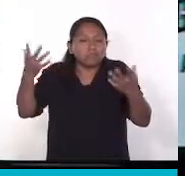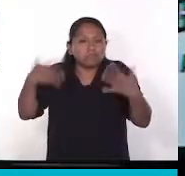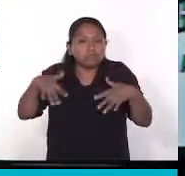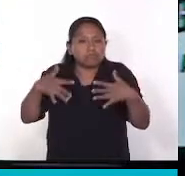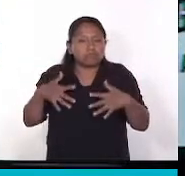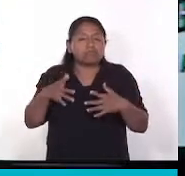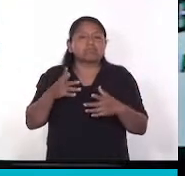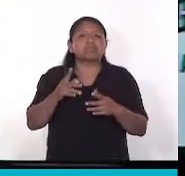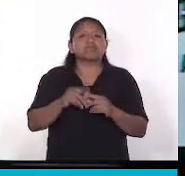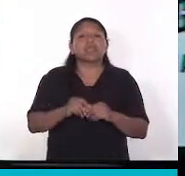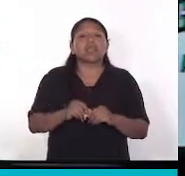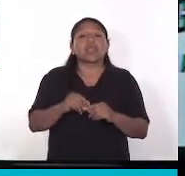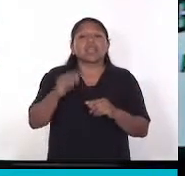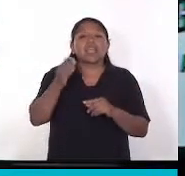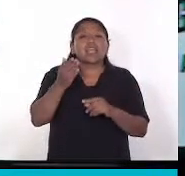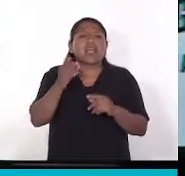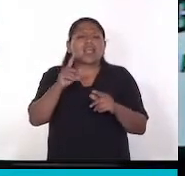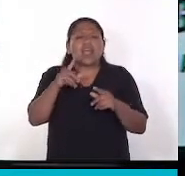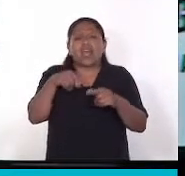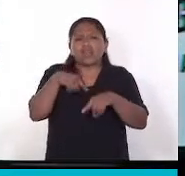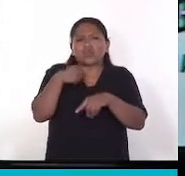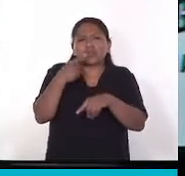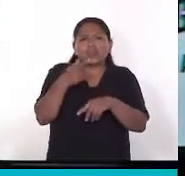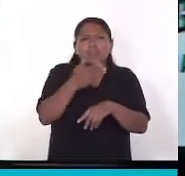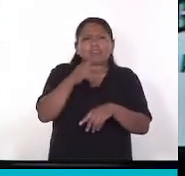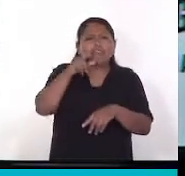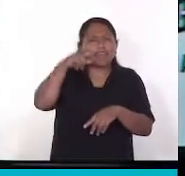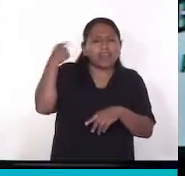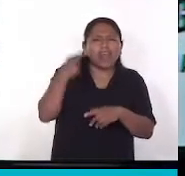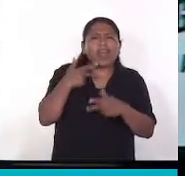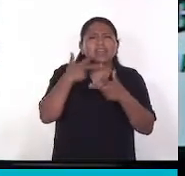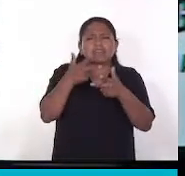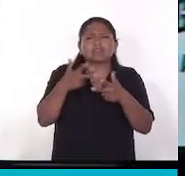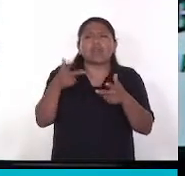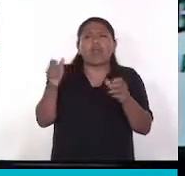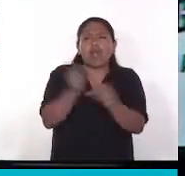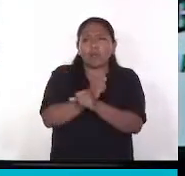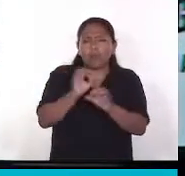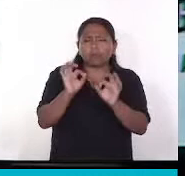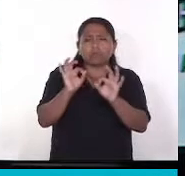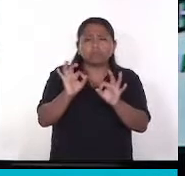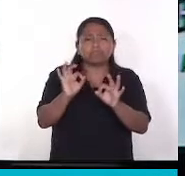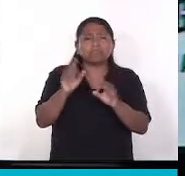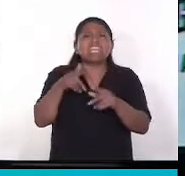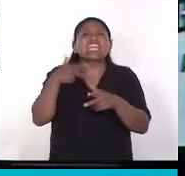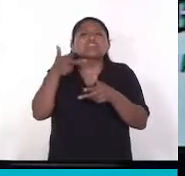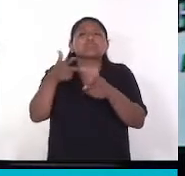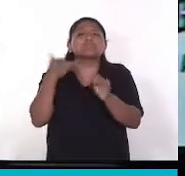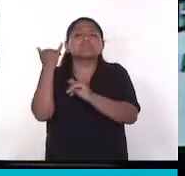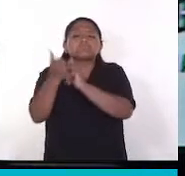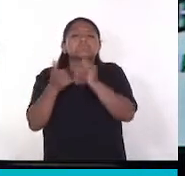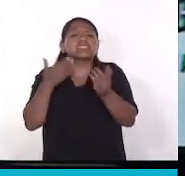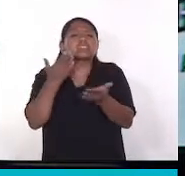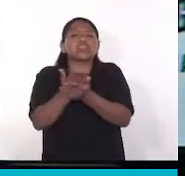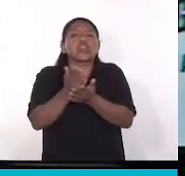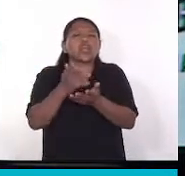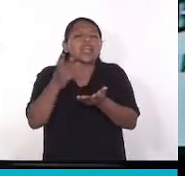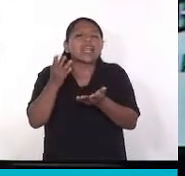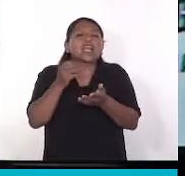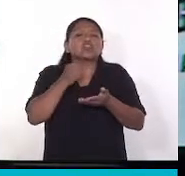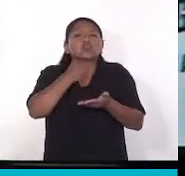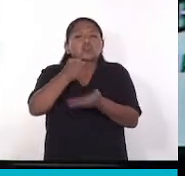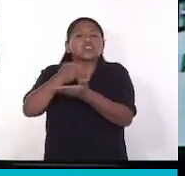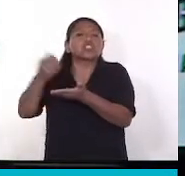a la número 2 del fondo a pocas horas de que Alberto Fernández anunció el acuerdo, explicando que ellos exigían la quita de